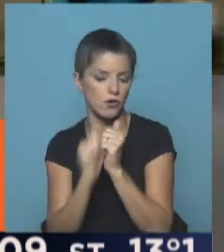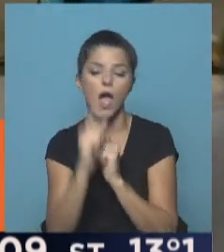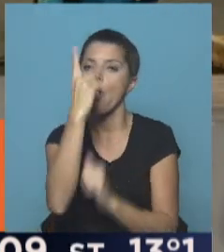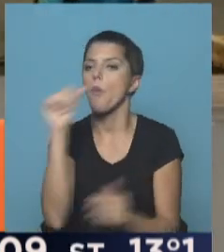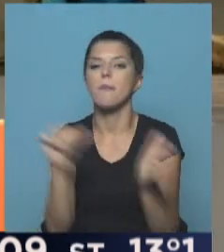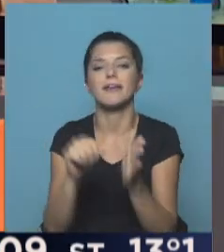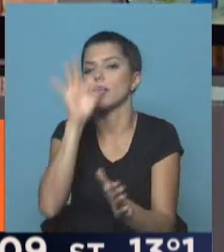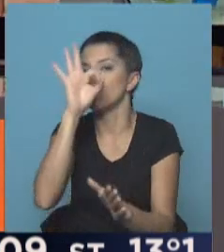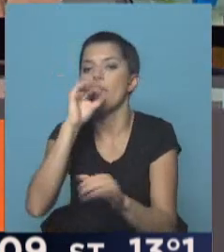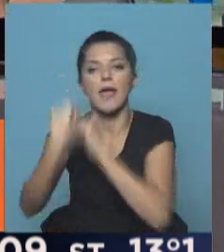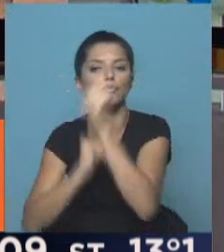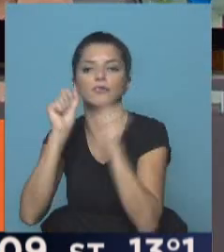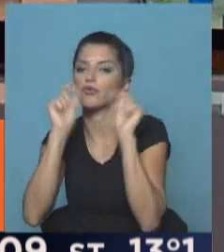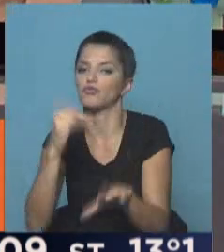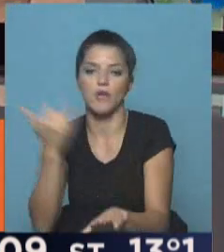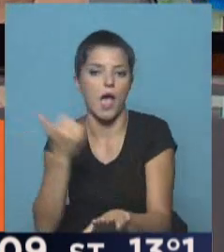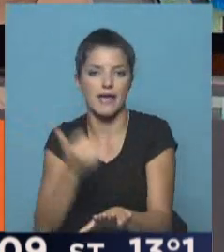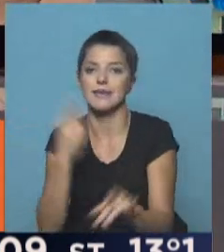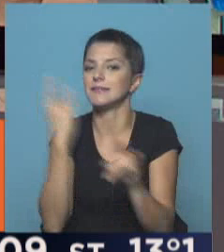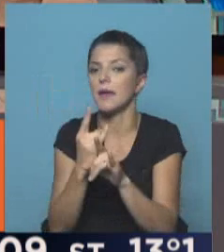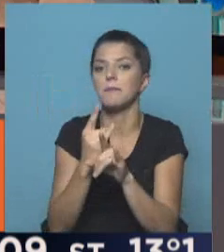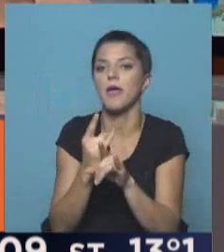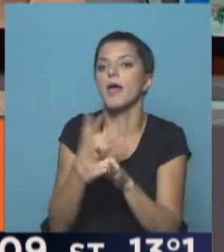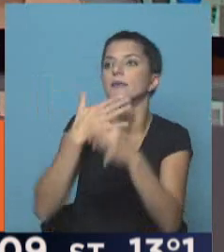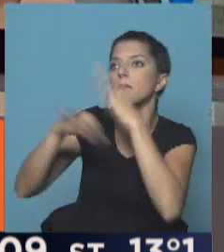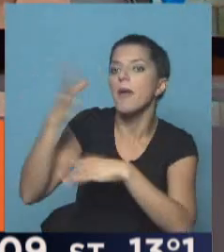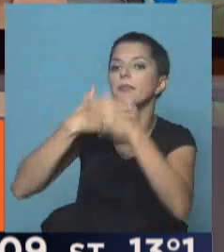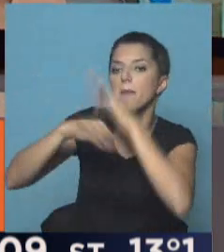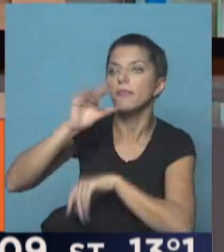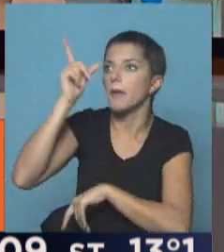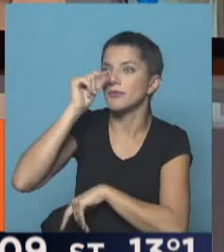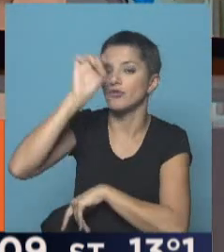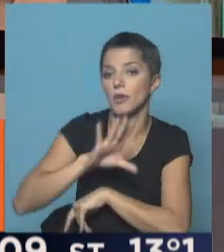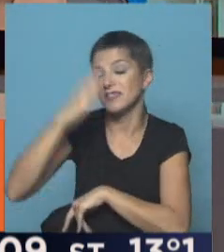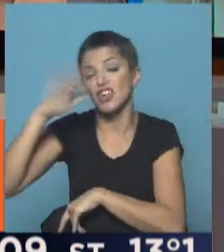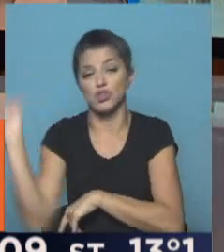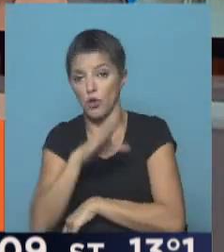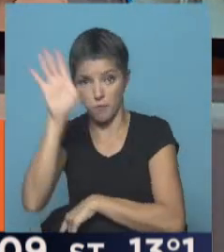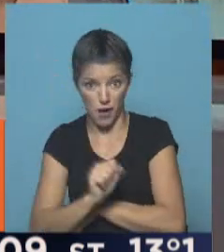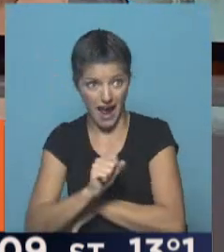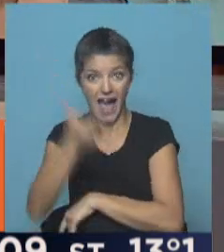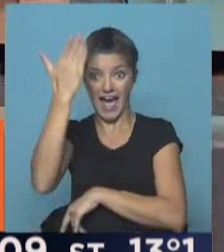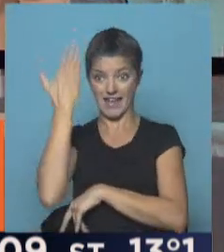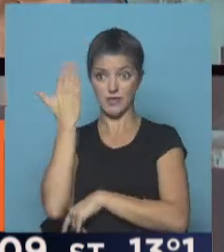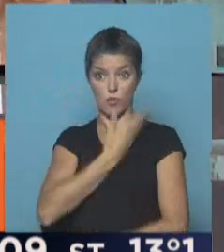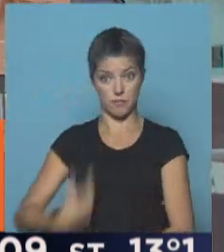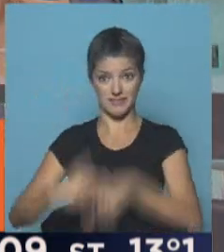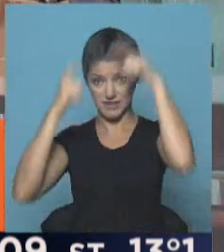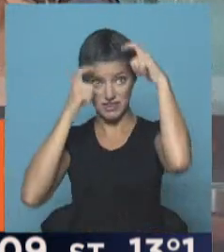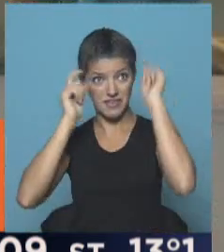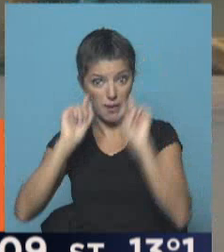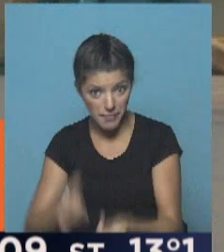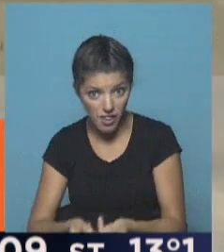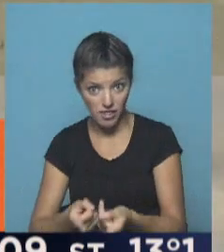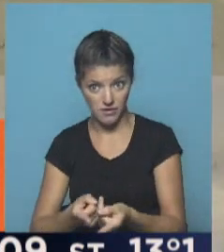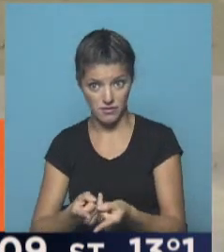se industrializó y siguió viviendo la renta petrolera, inclusive en la etapa de Chávez. En la etapa de Chávez lo que se hacía era un uso diferente de la renta petrolera,